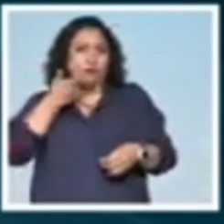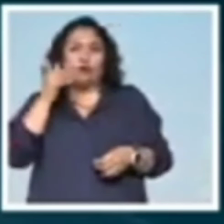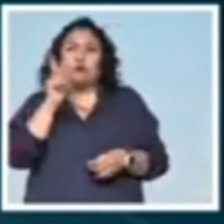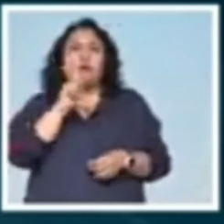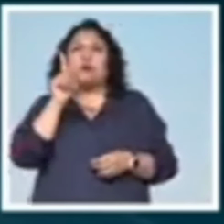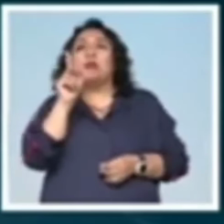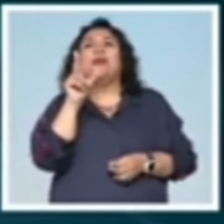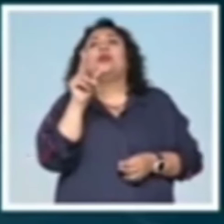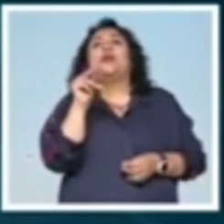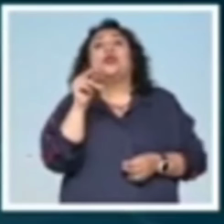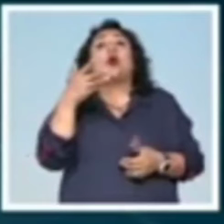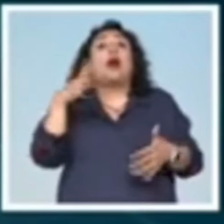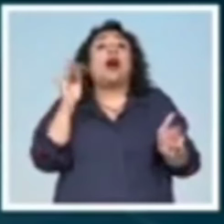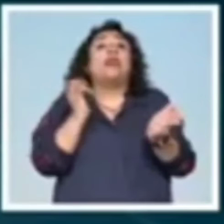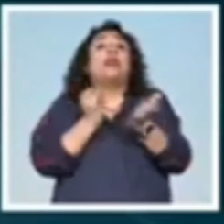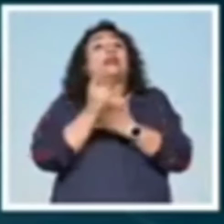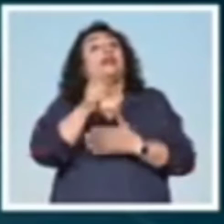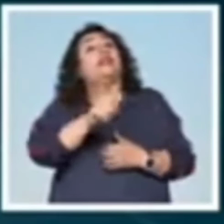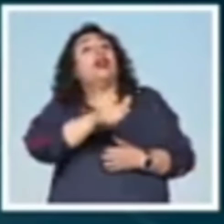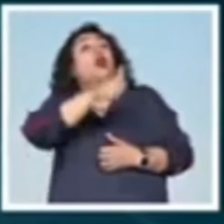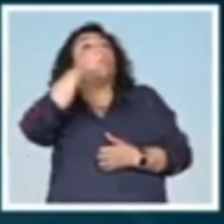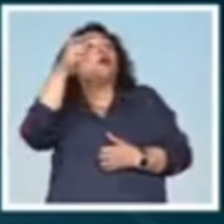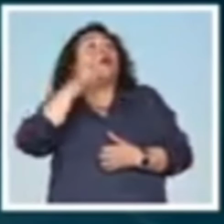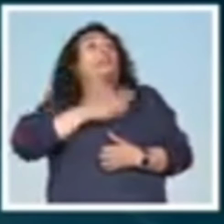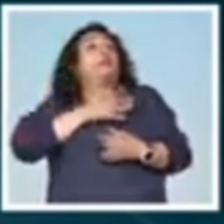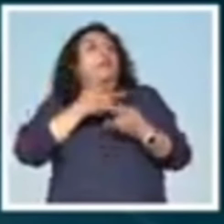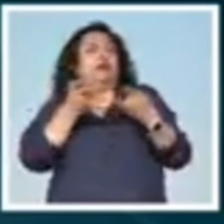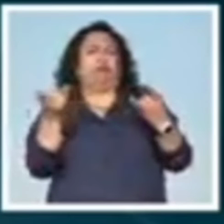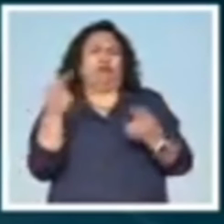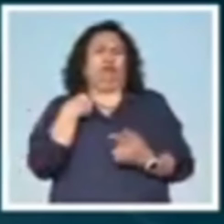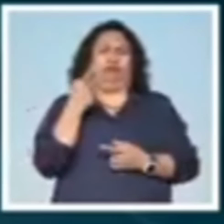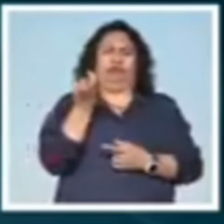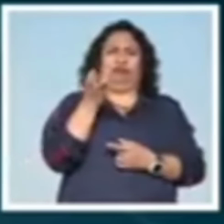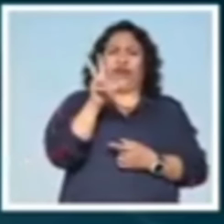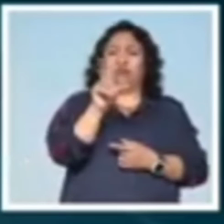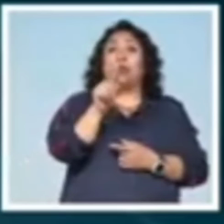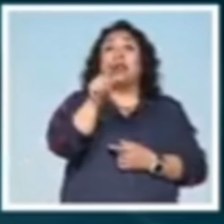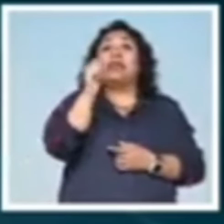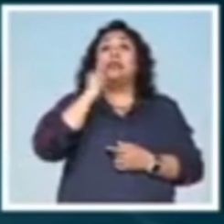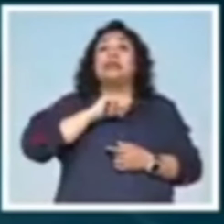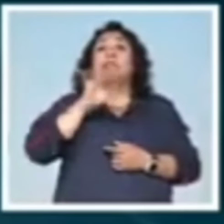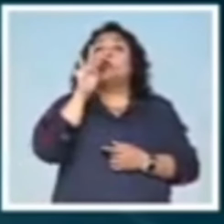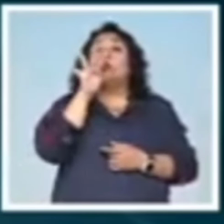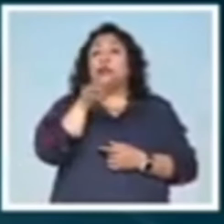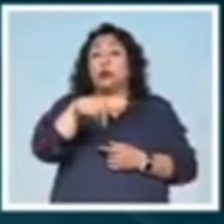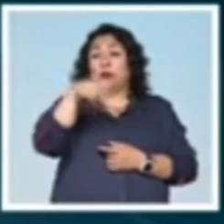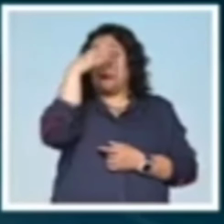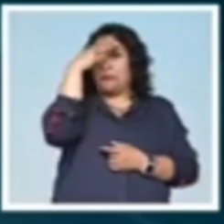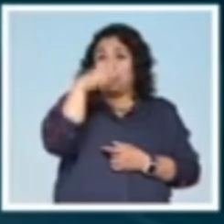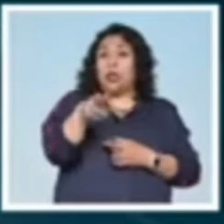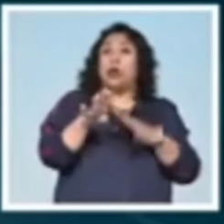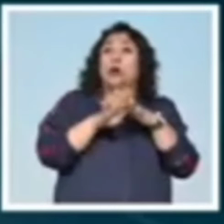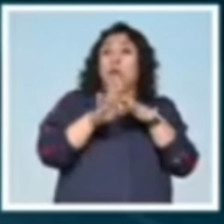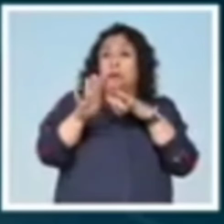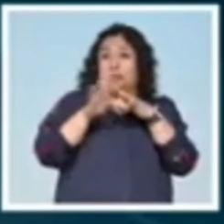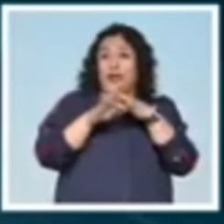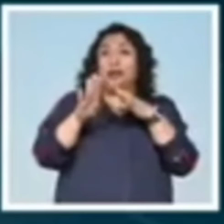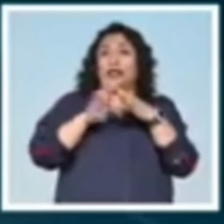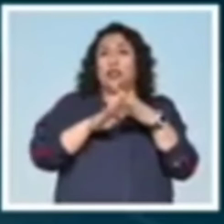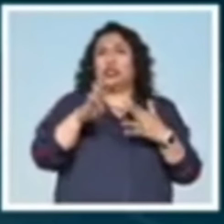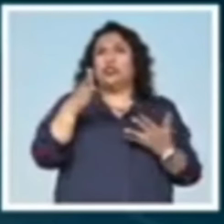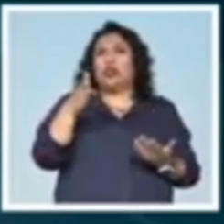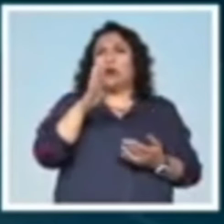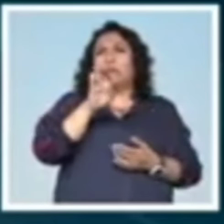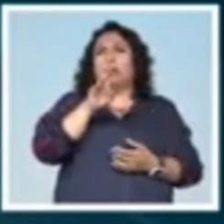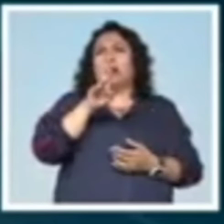de lo que deciden otros, que es nuestra historia. En el siglo XIX se da en México la migración barceloneta.